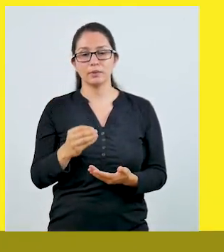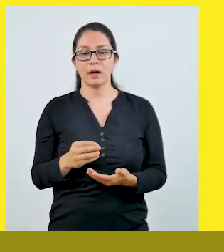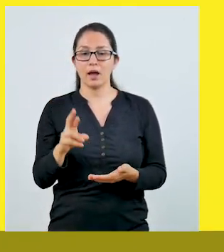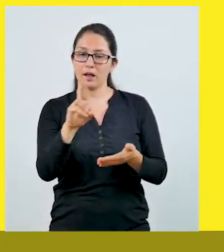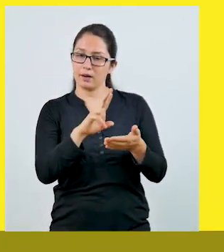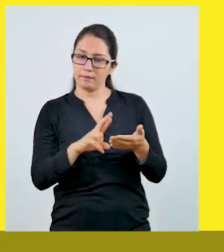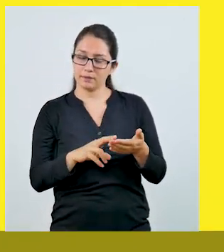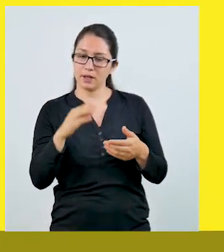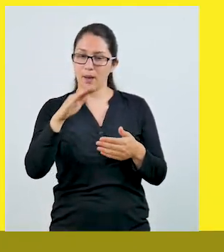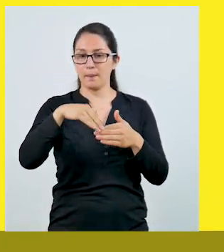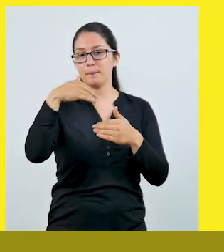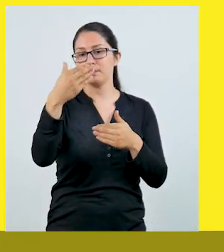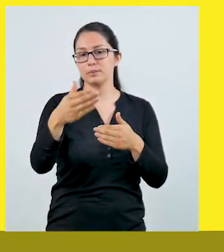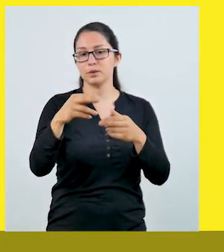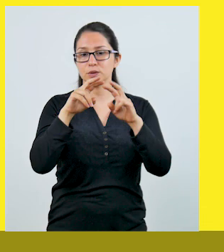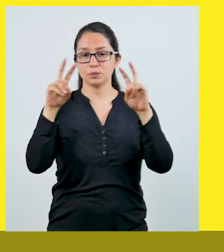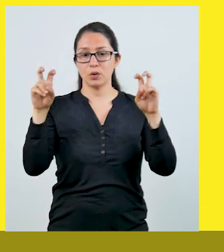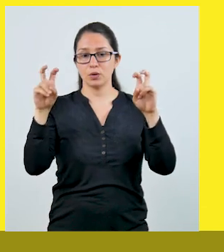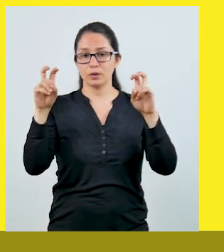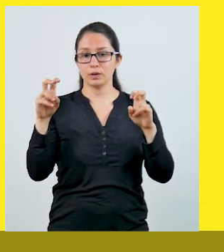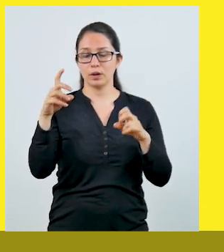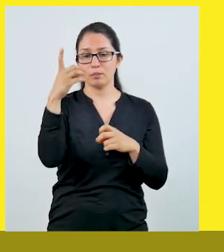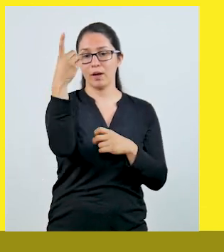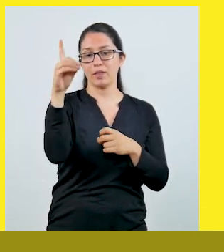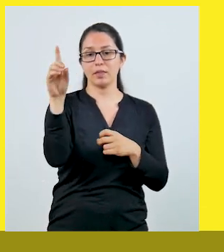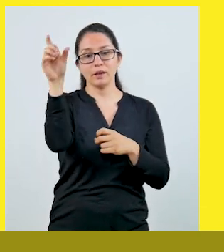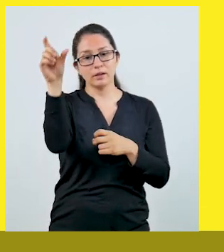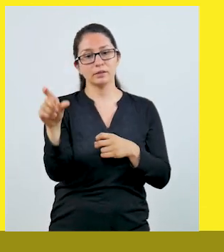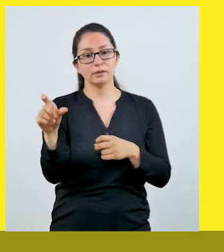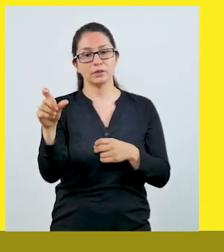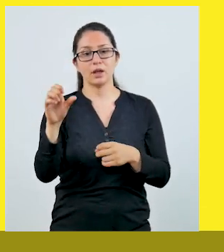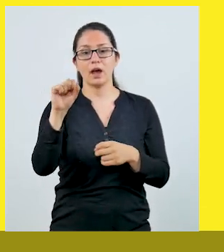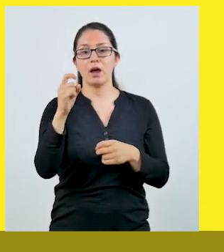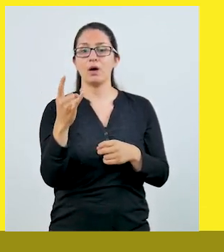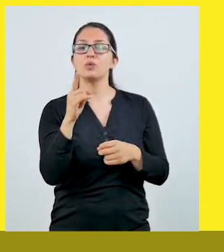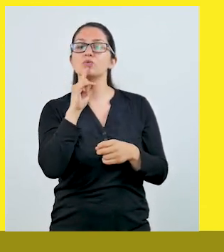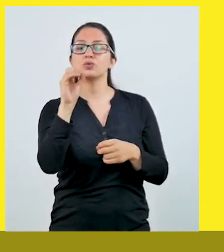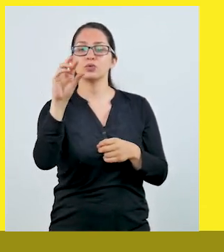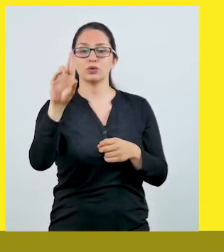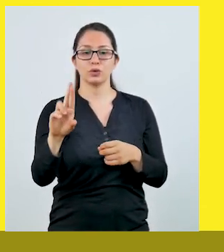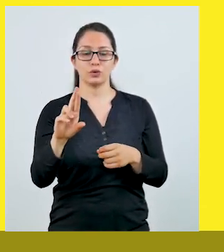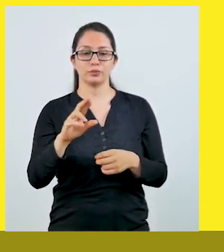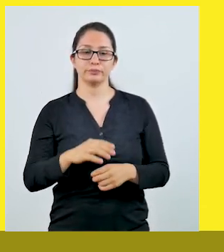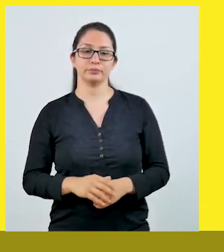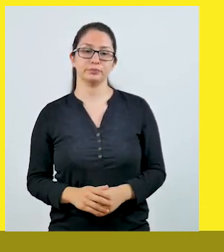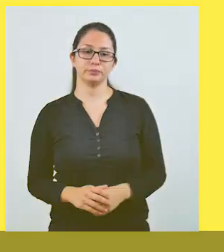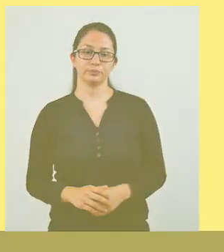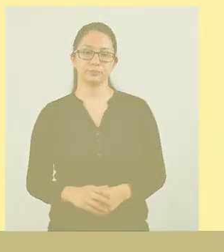aprendiendo y revisar los contenidos abordados en el siguiente módulo, sobre Derecho de Autor.